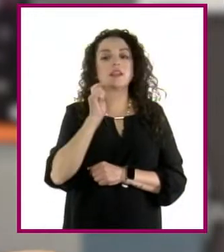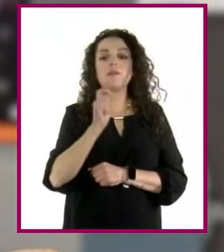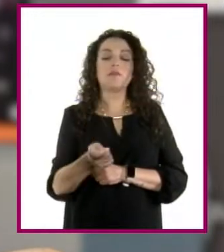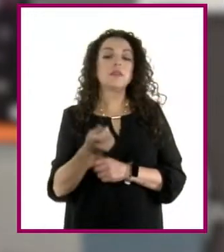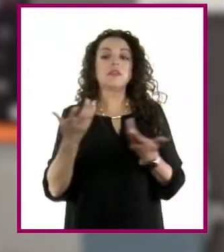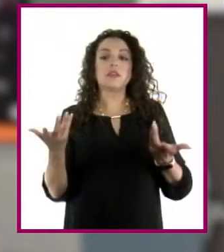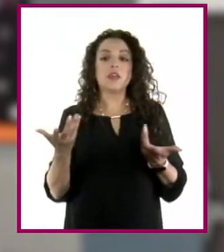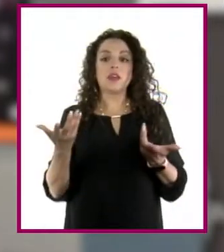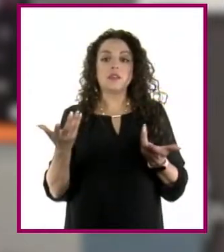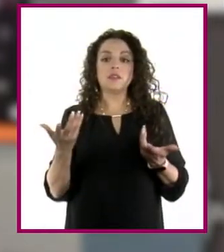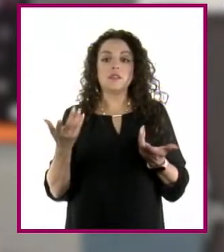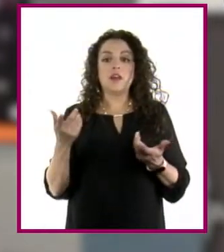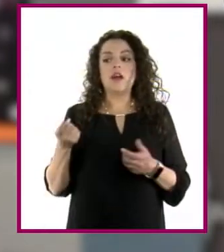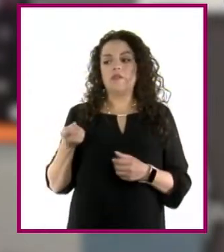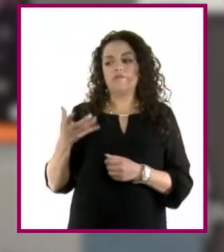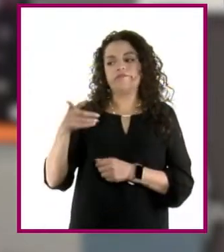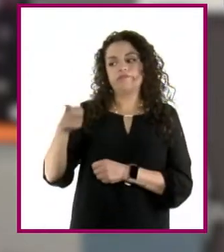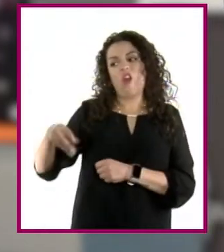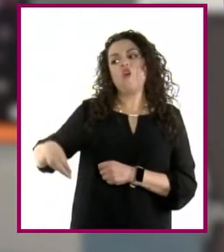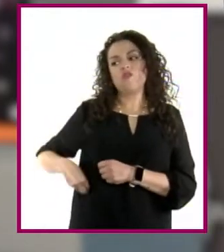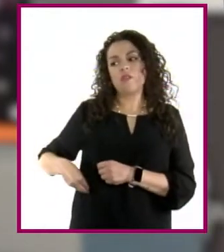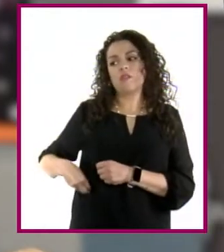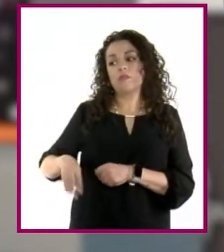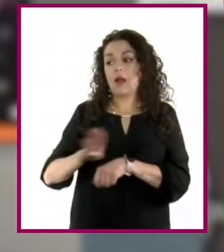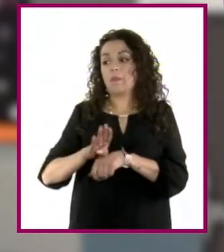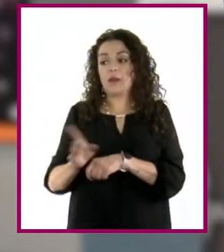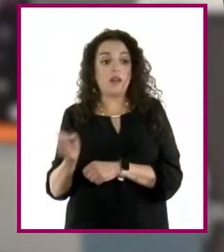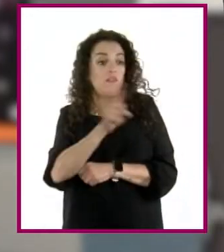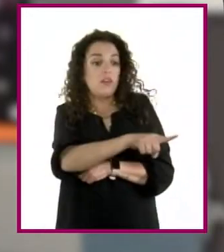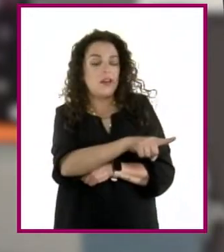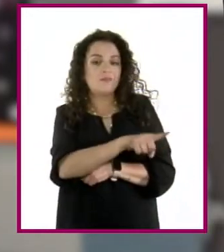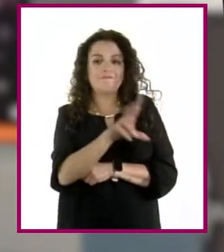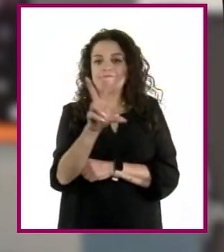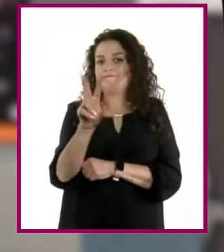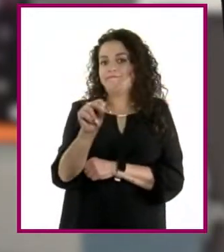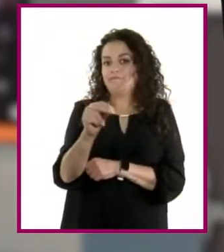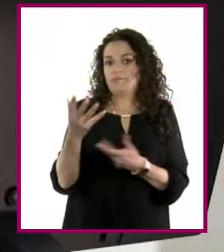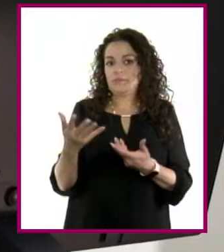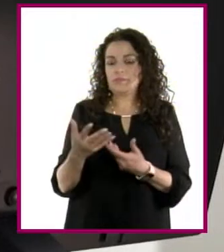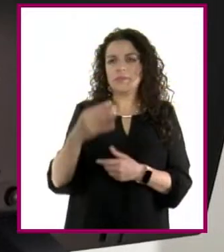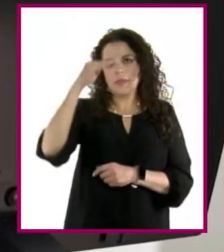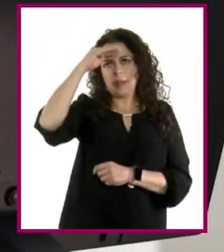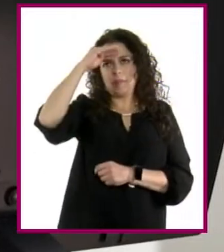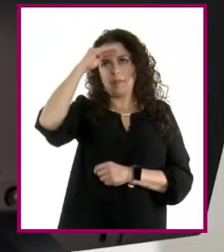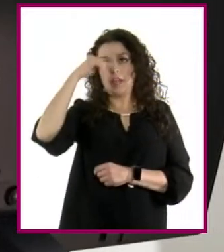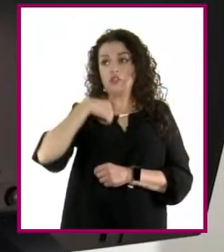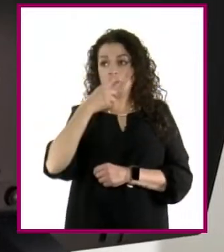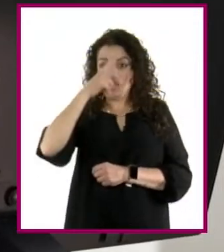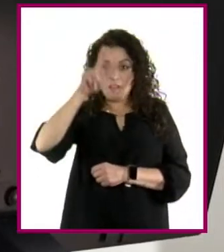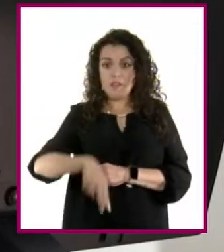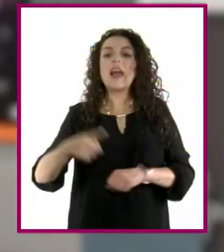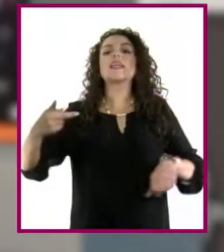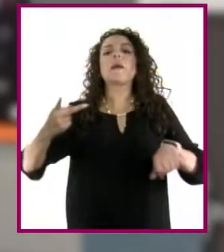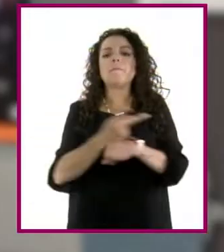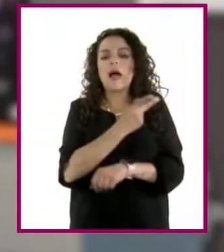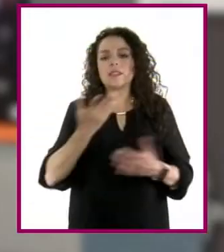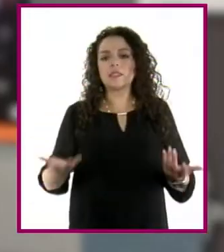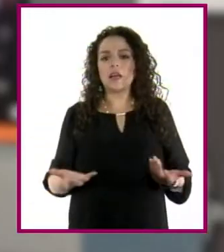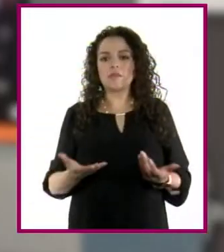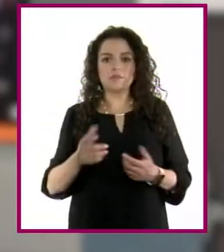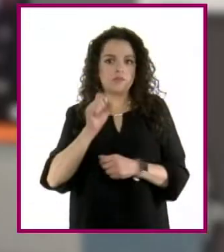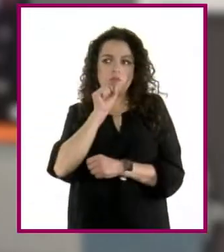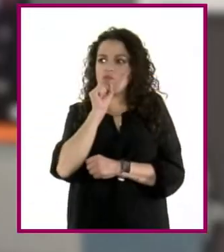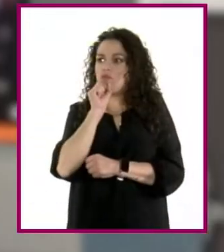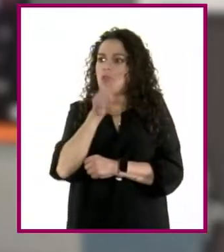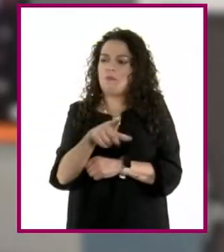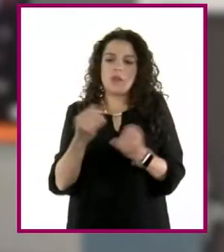un perjuicio que beneficie plenamente a la otra. ¿Y qué pasa si confieso? Pues más o menos lo mismo, ¿no?